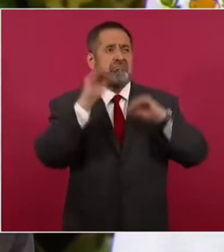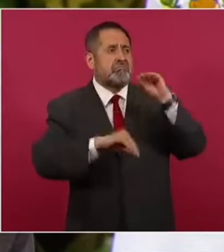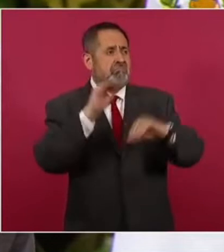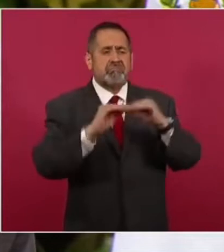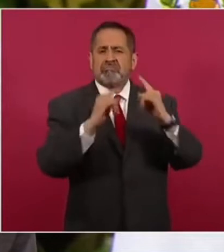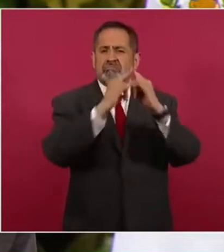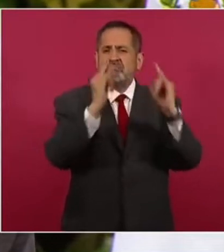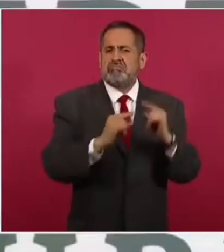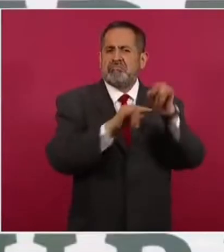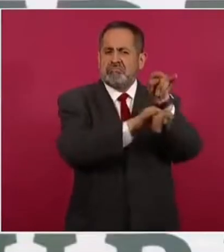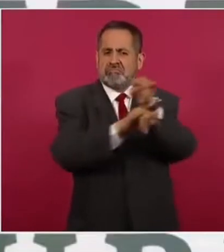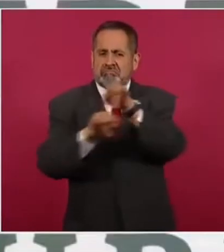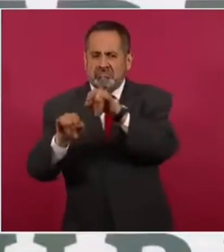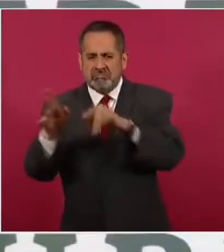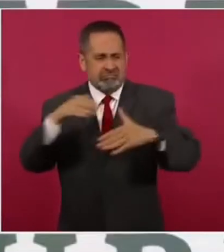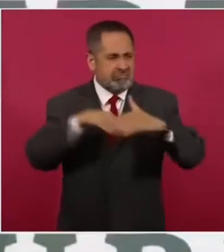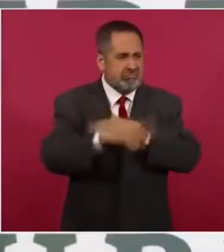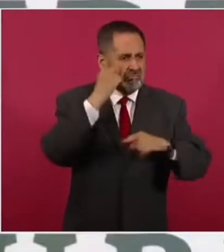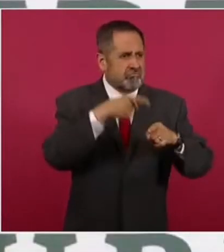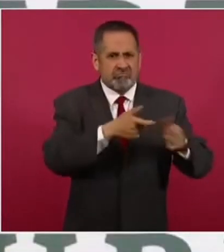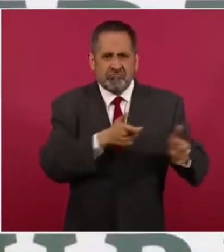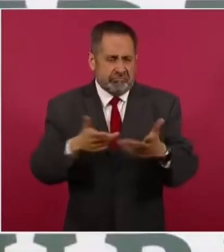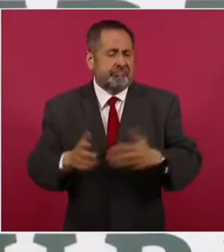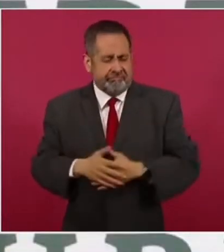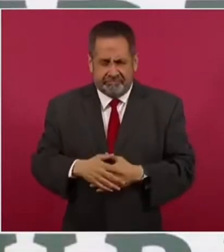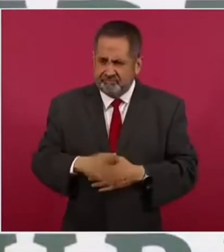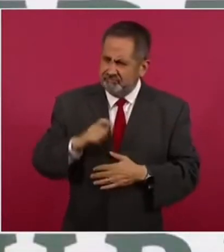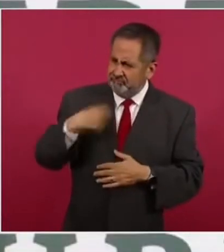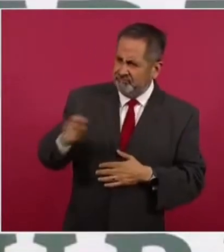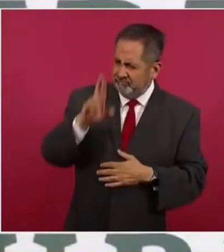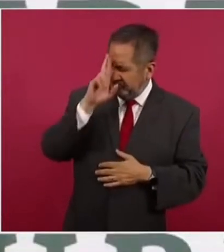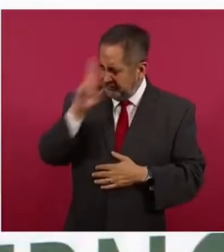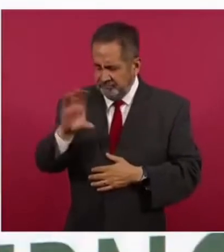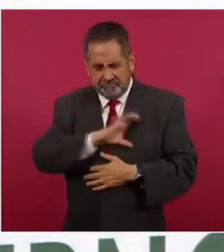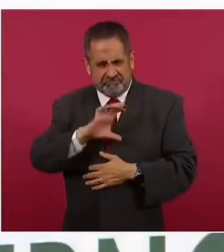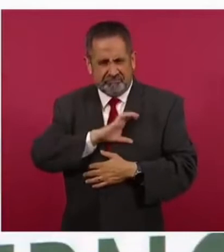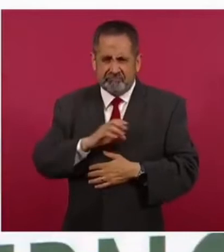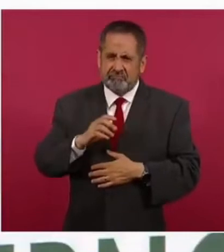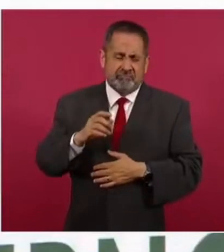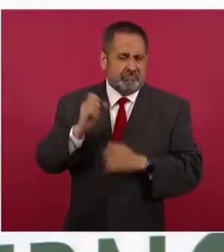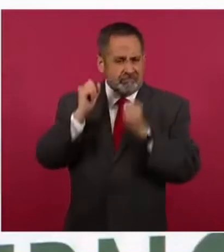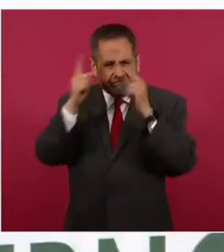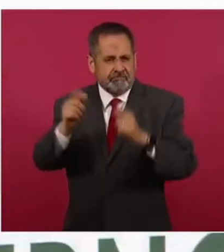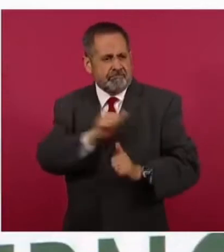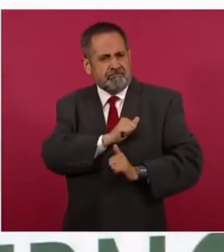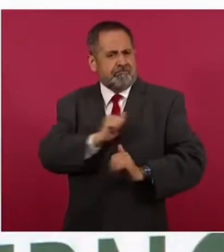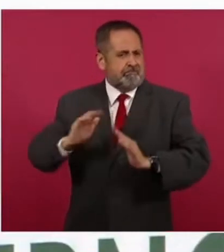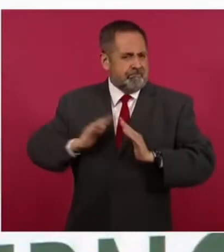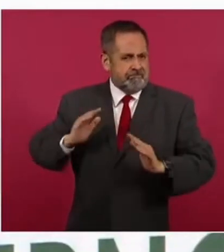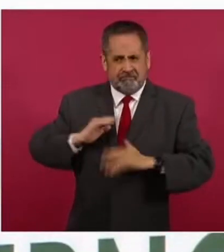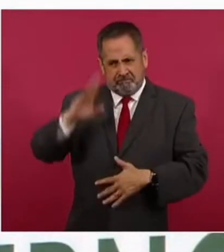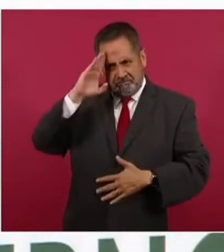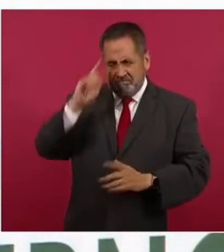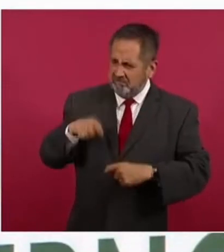país. Expreso mi reconocimiento sincero y fraterno a las Fuerzas Armadas. Sin